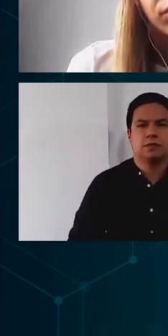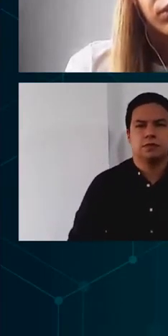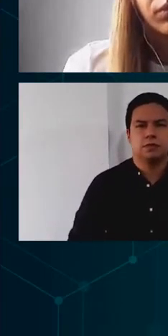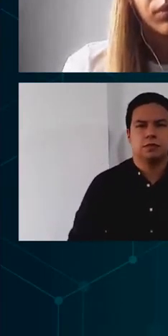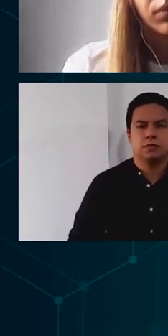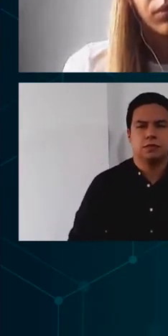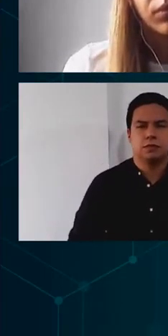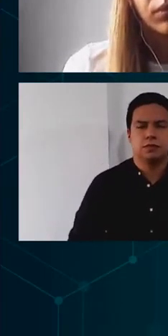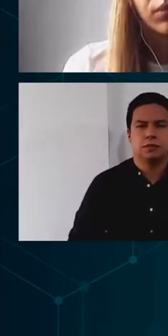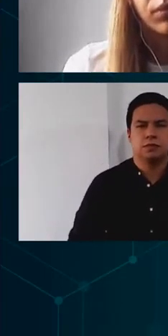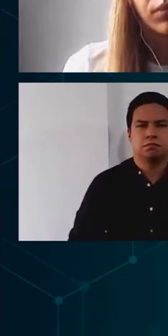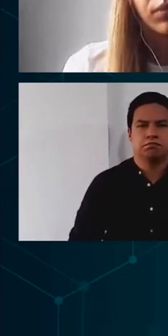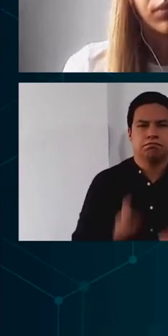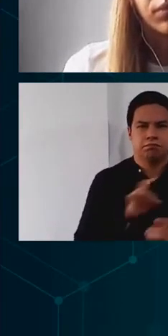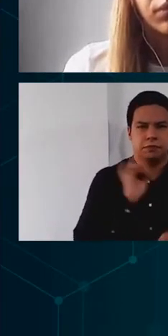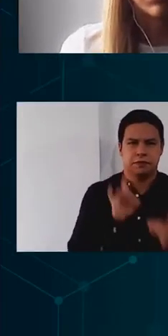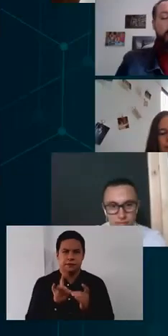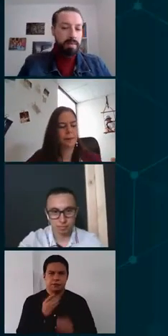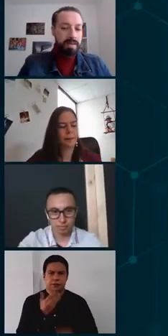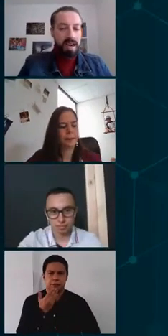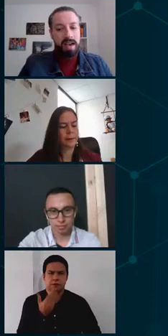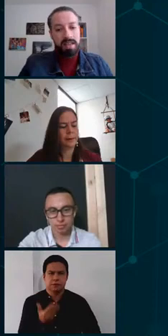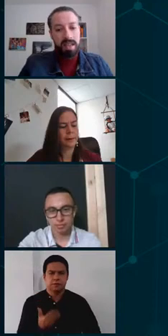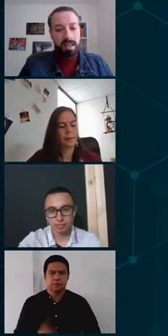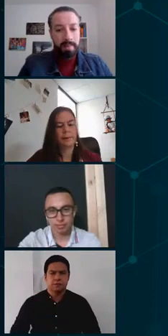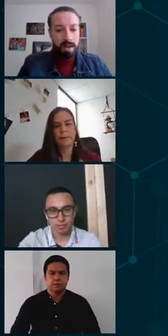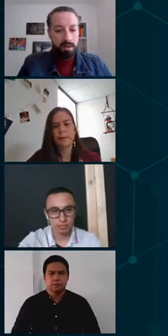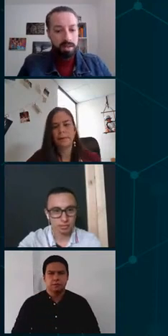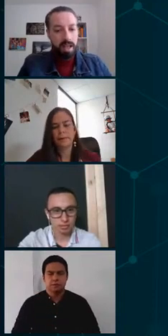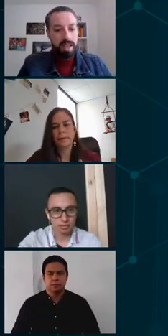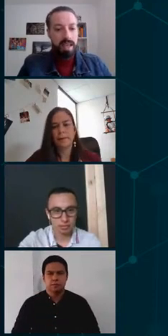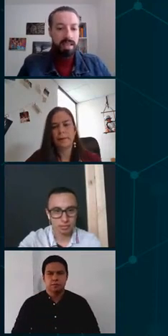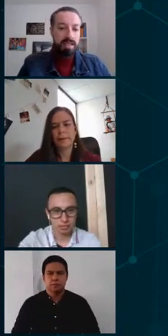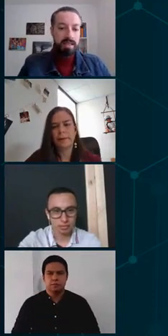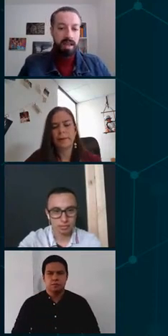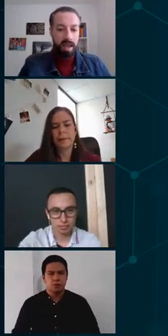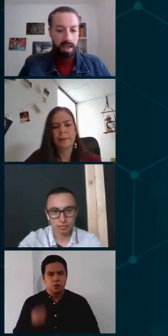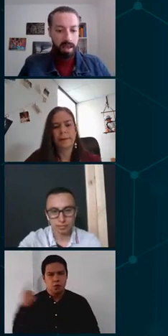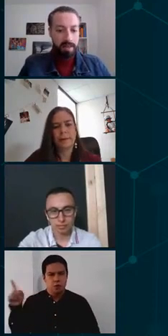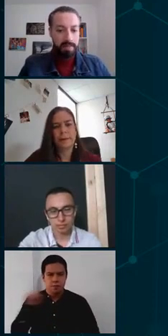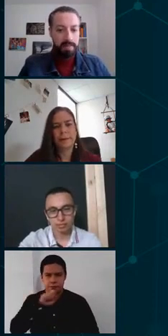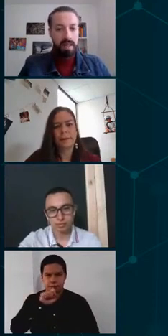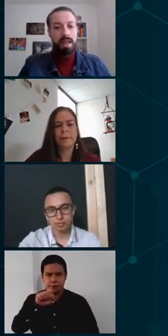Listo, perfecto. Bueno, entonces vamos a pasar a la siguiente pregunta y es